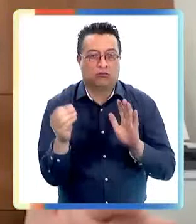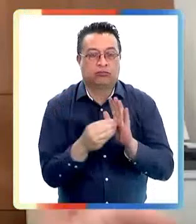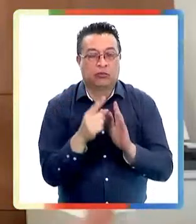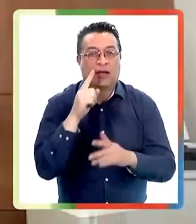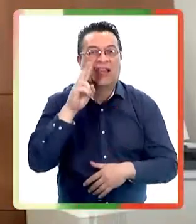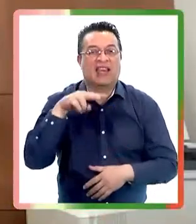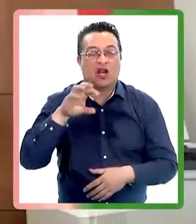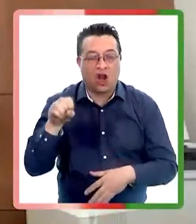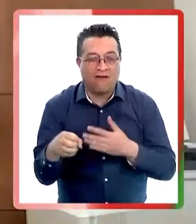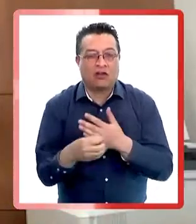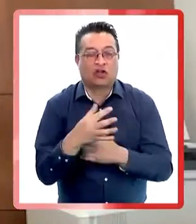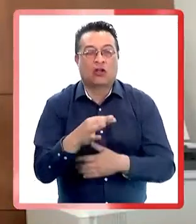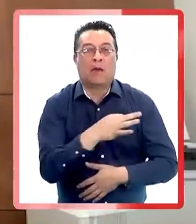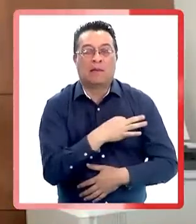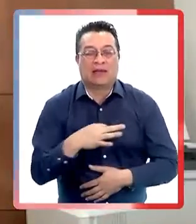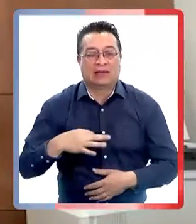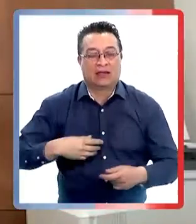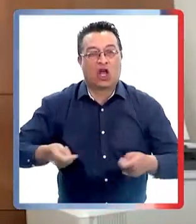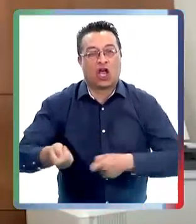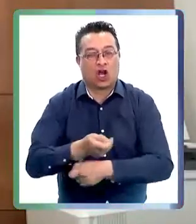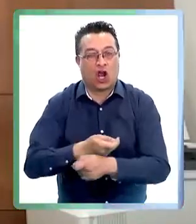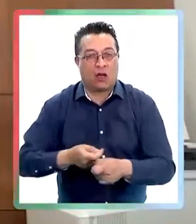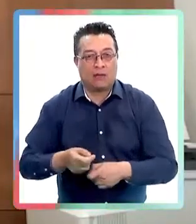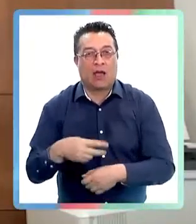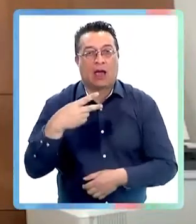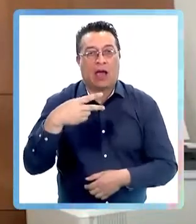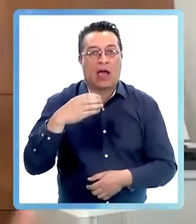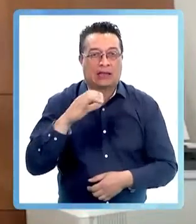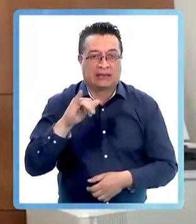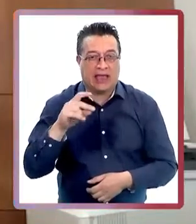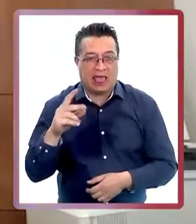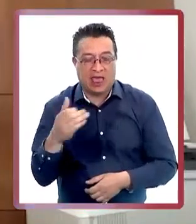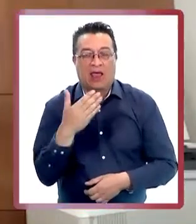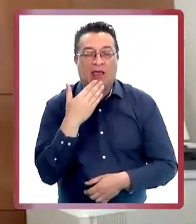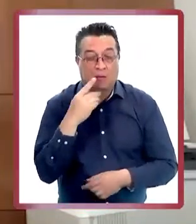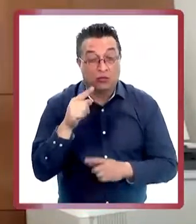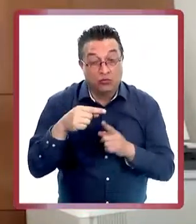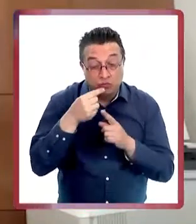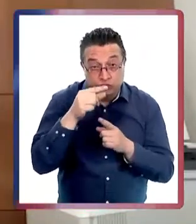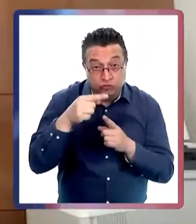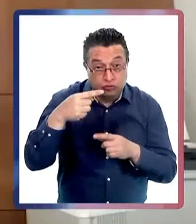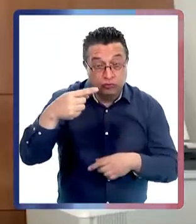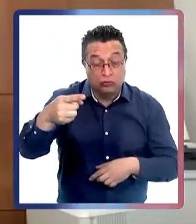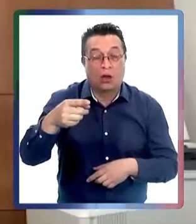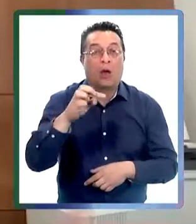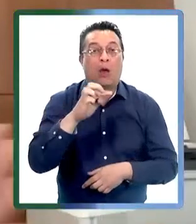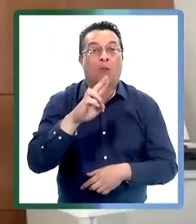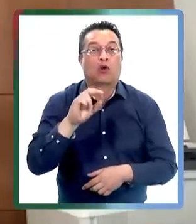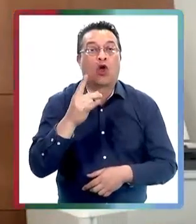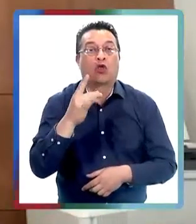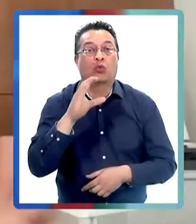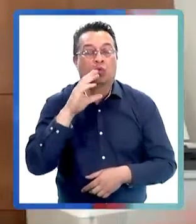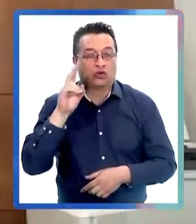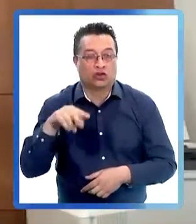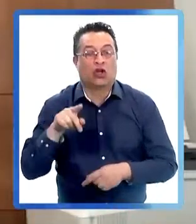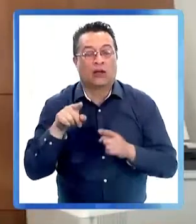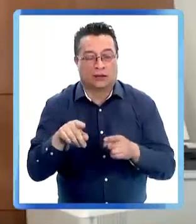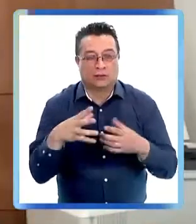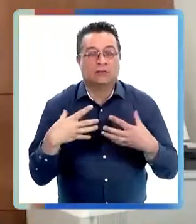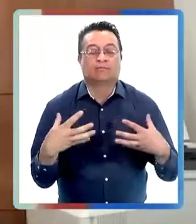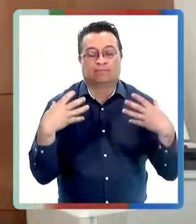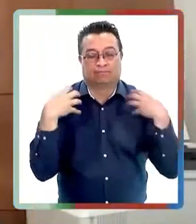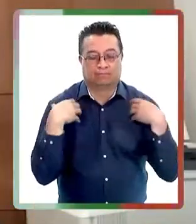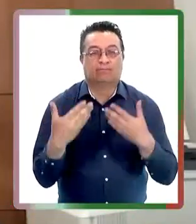en innovación tanto el Ministerio de Economía como de Hacienda y que los próximos días va a presentar sobre productividad porque es parte